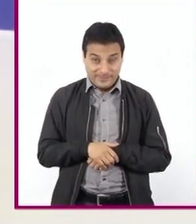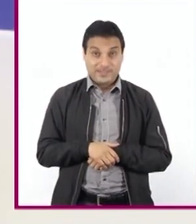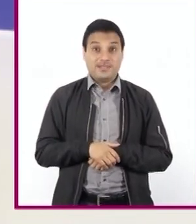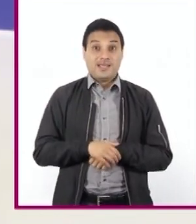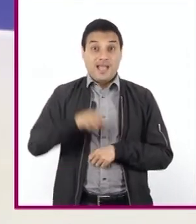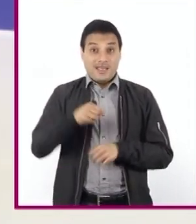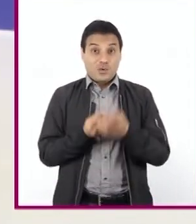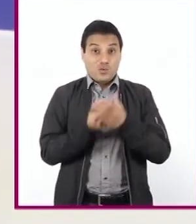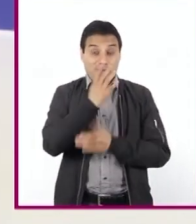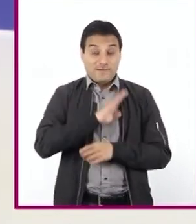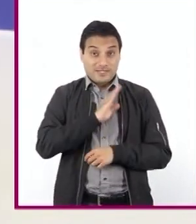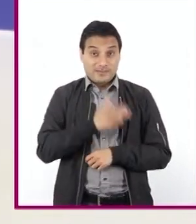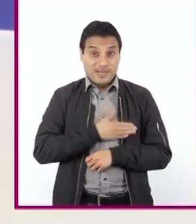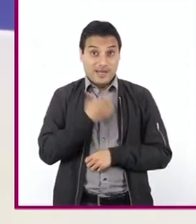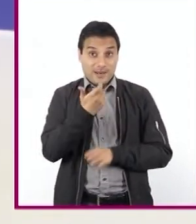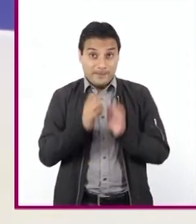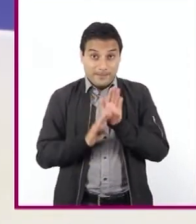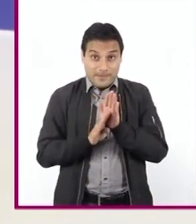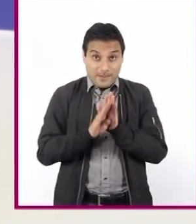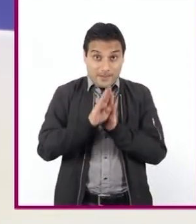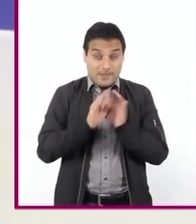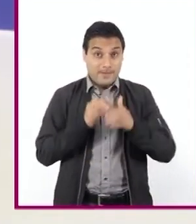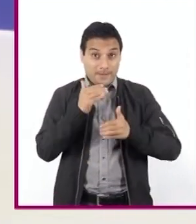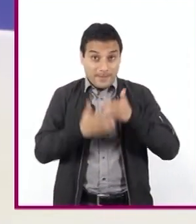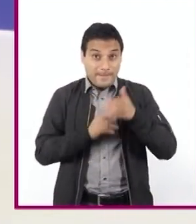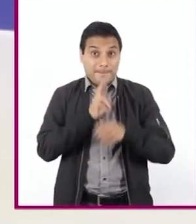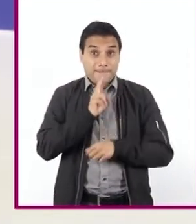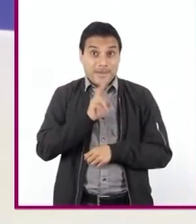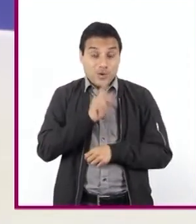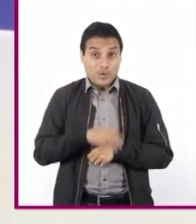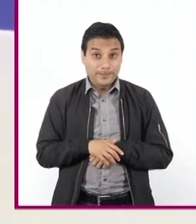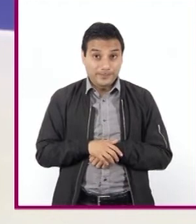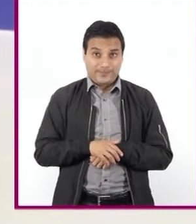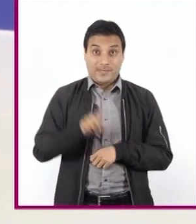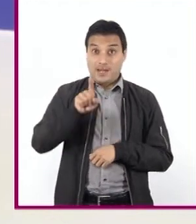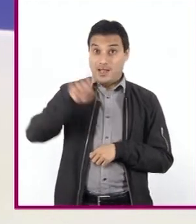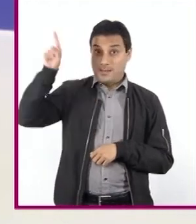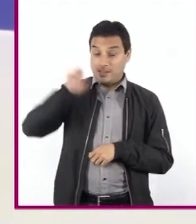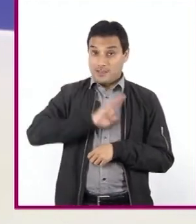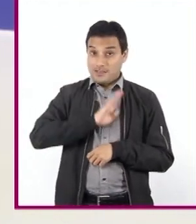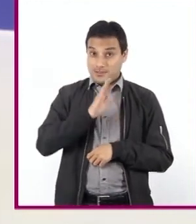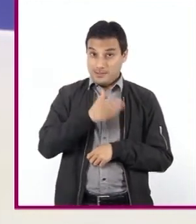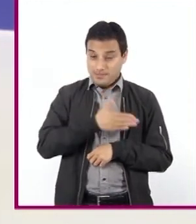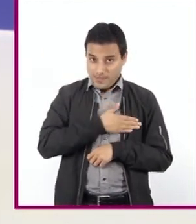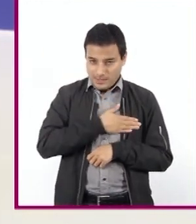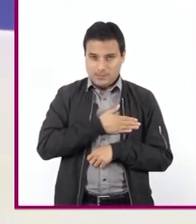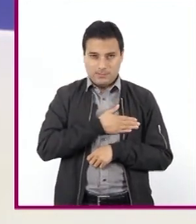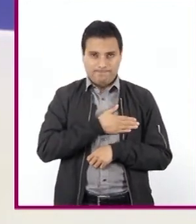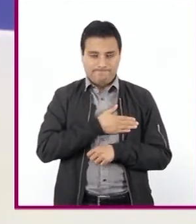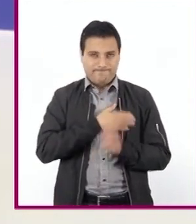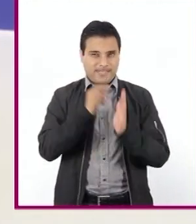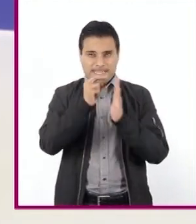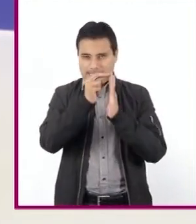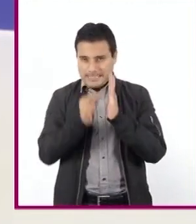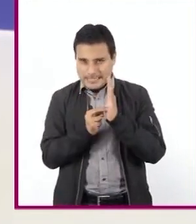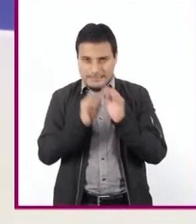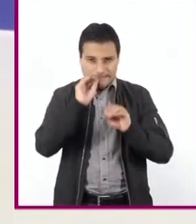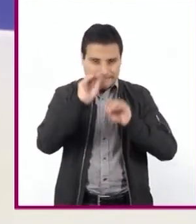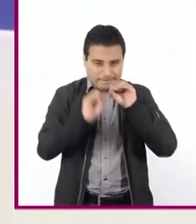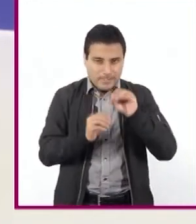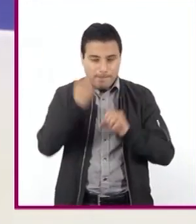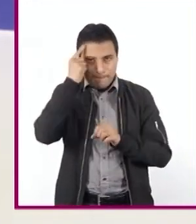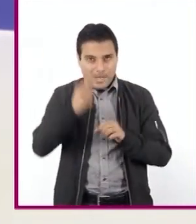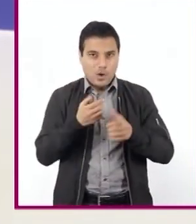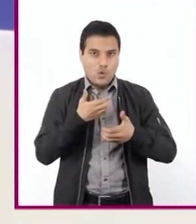economía novohispana y el auge de la plata, España desarrolló medidas con el fin de controlar las